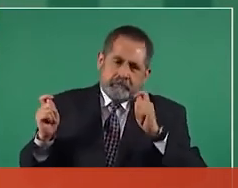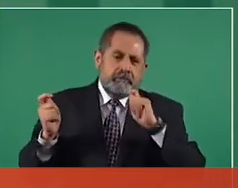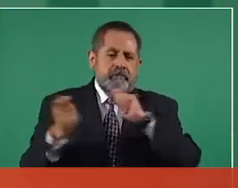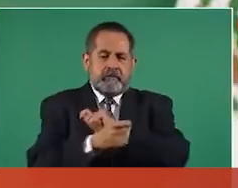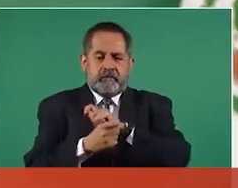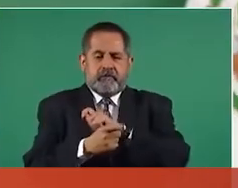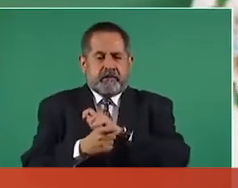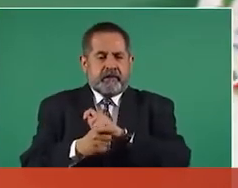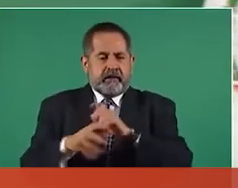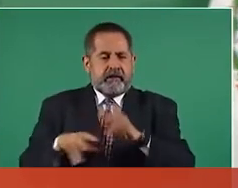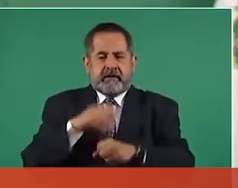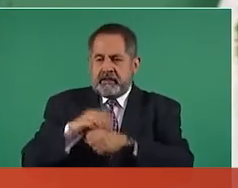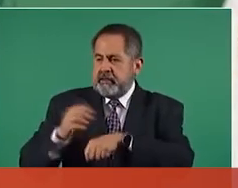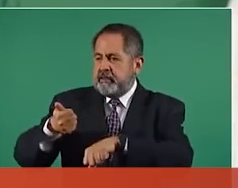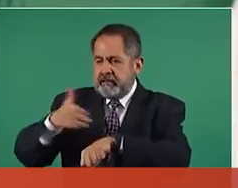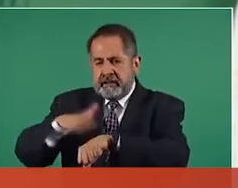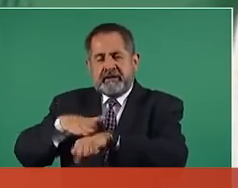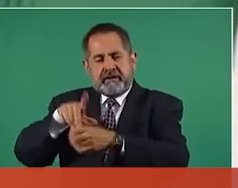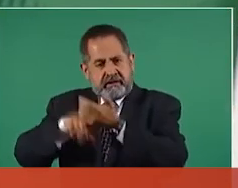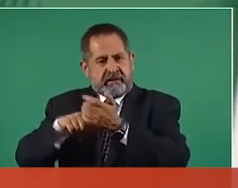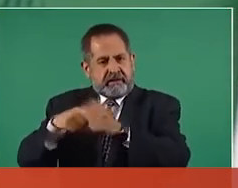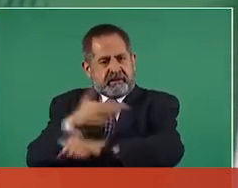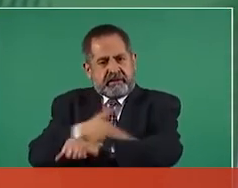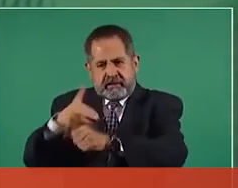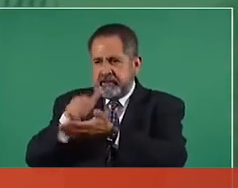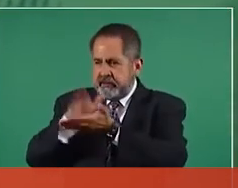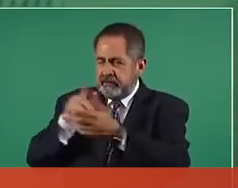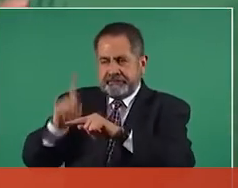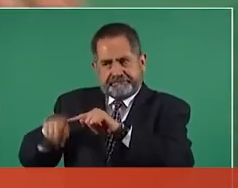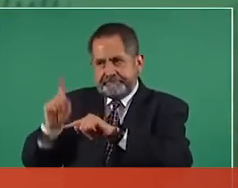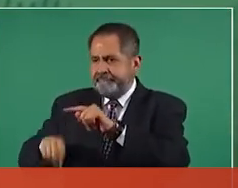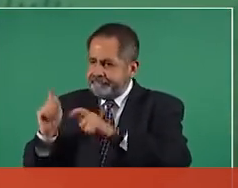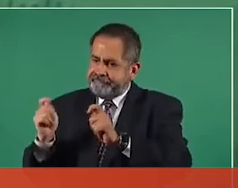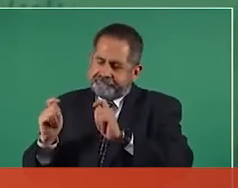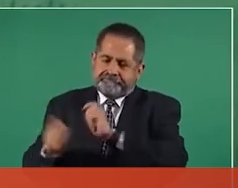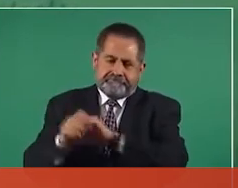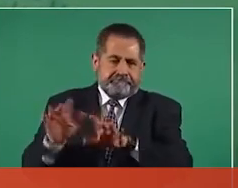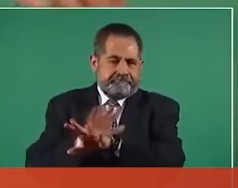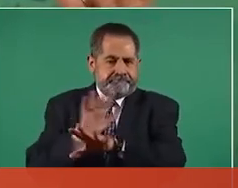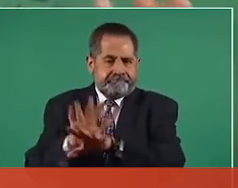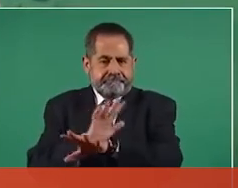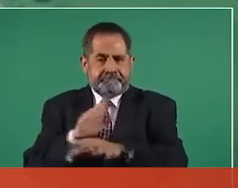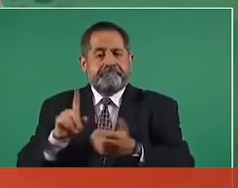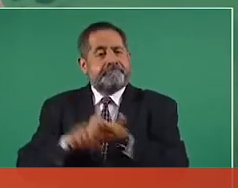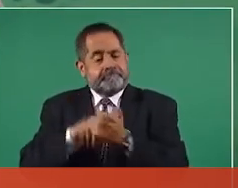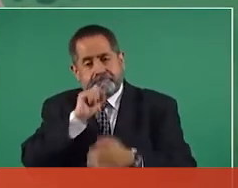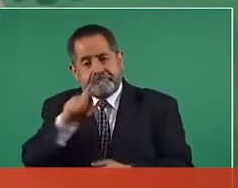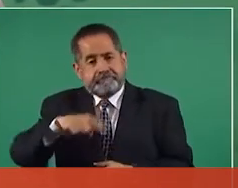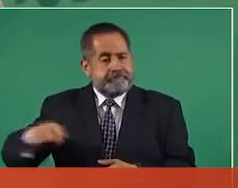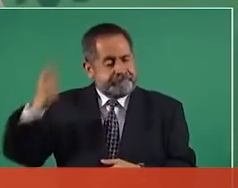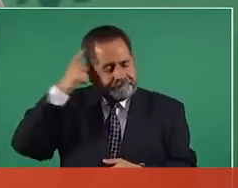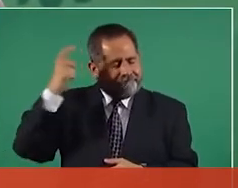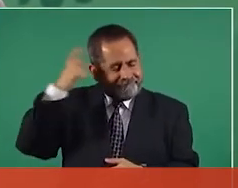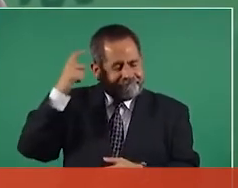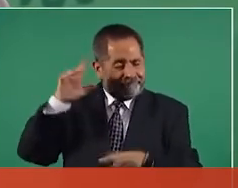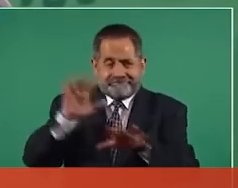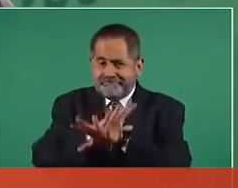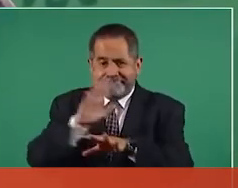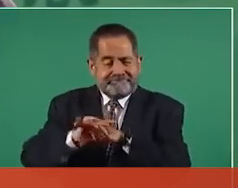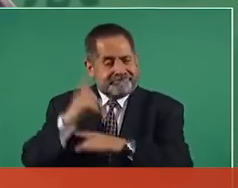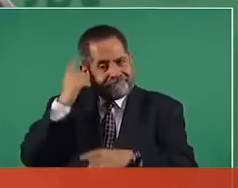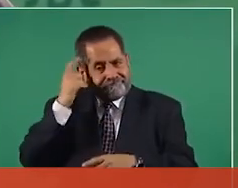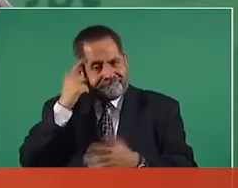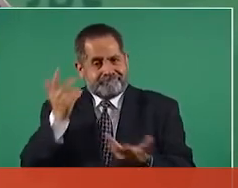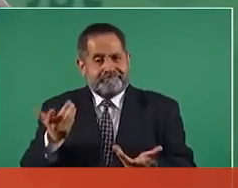que tiene que ver con lo administrativo y tiene que ver también con un cambio de mentalidad.